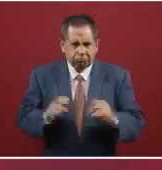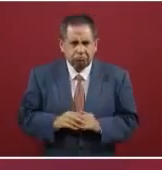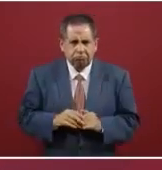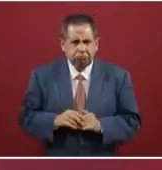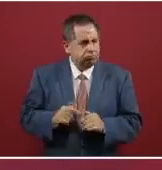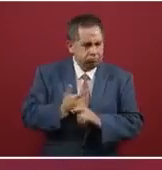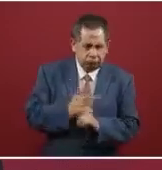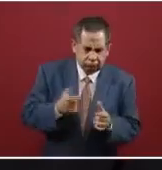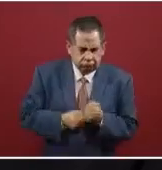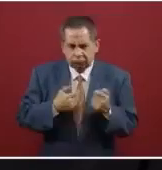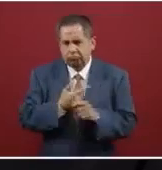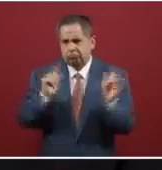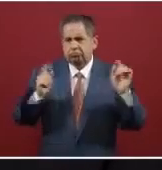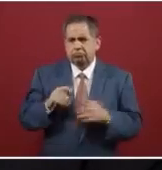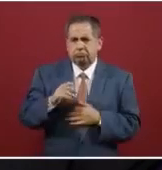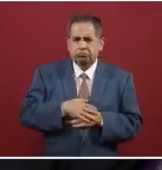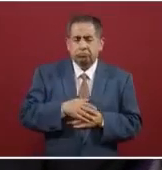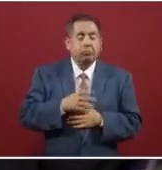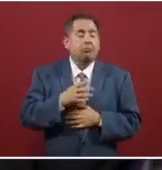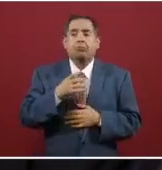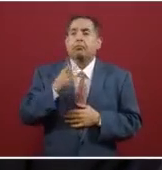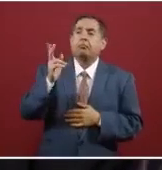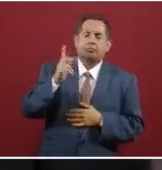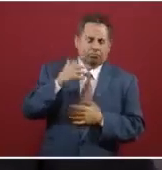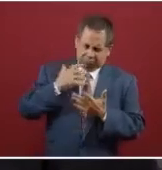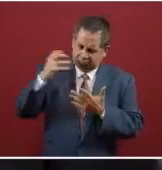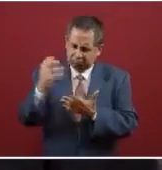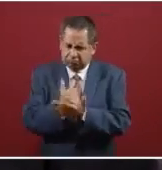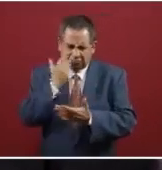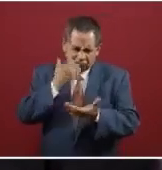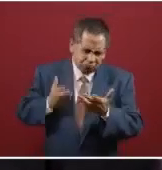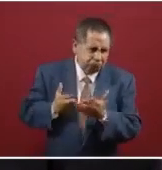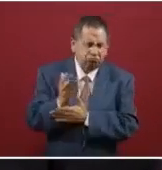La libertad no se implora, se conquista.